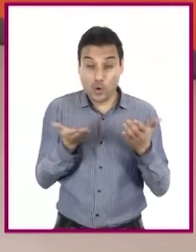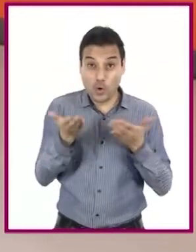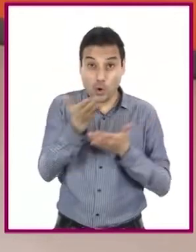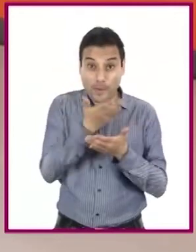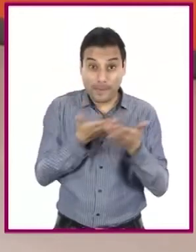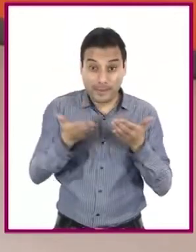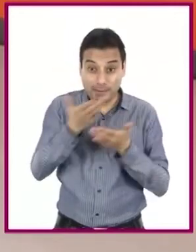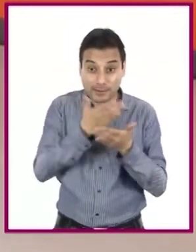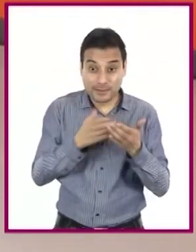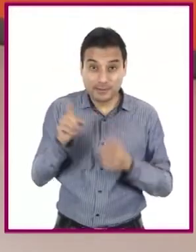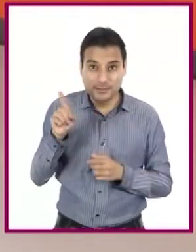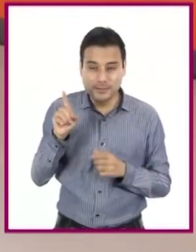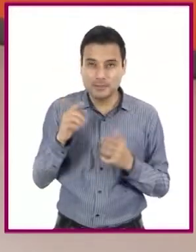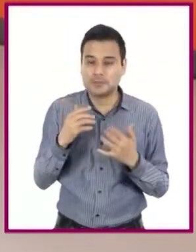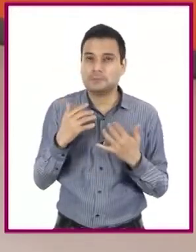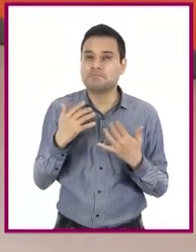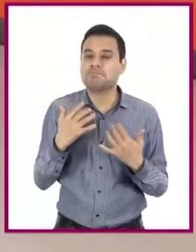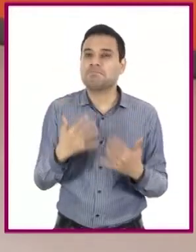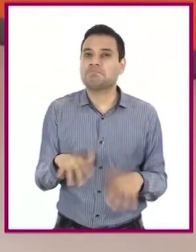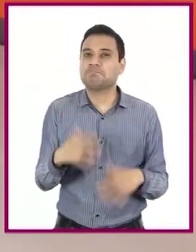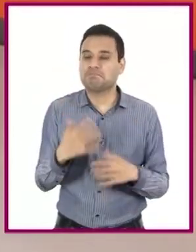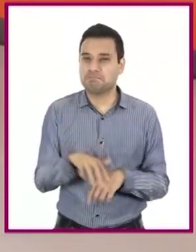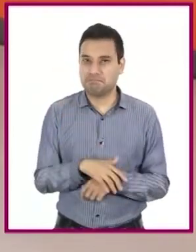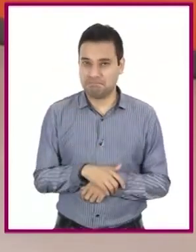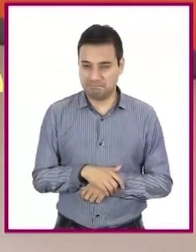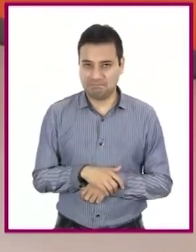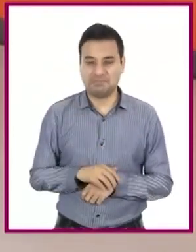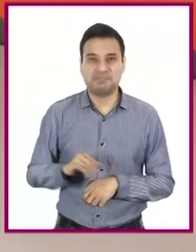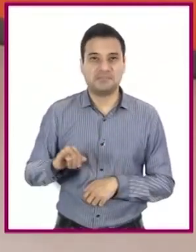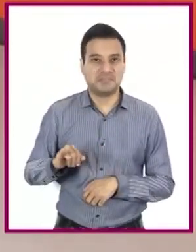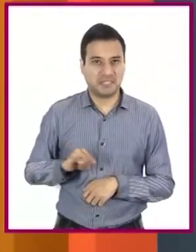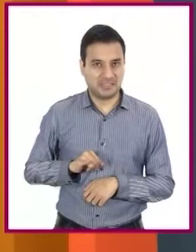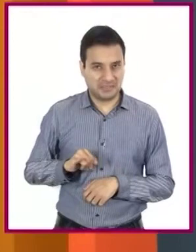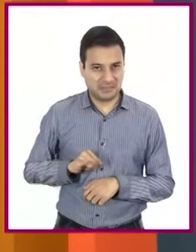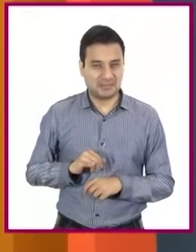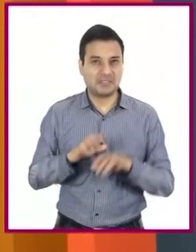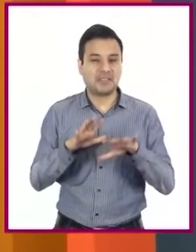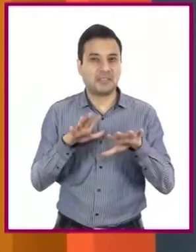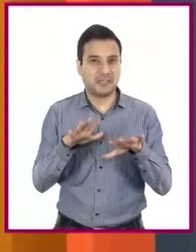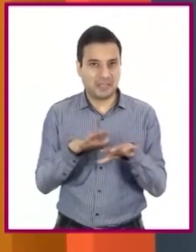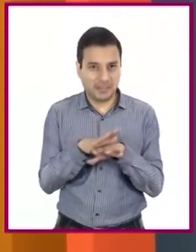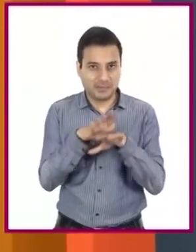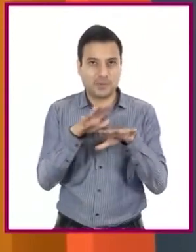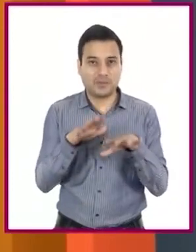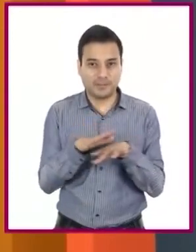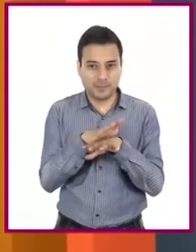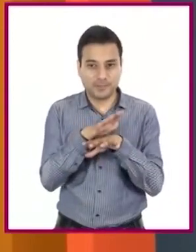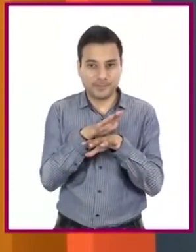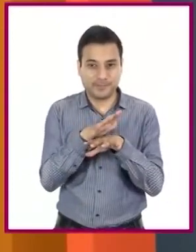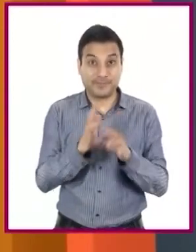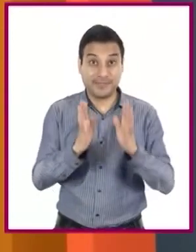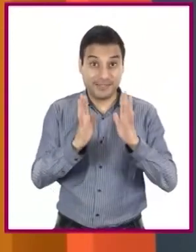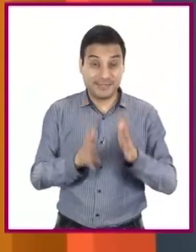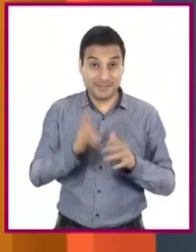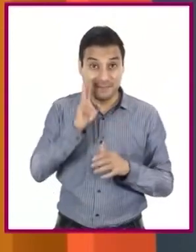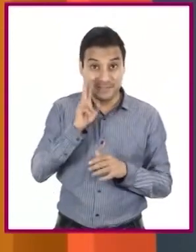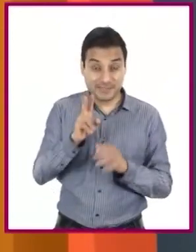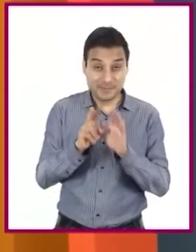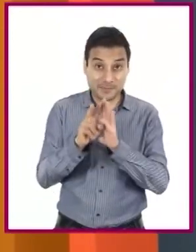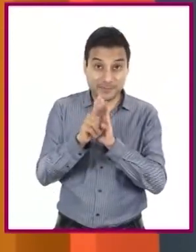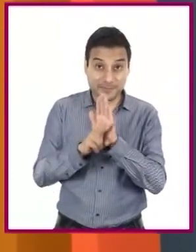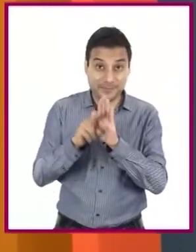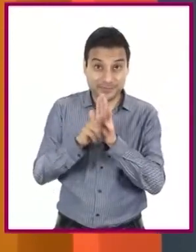han servido de base para imaginar estas transformaciones. Como observamos en el video,